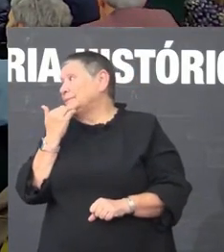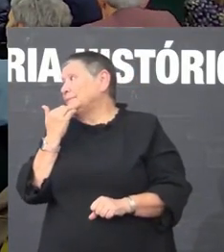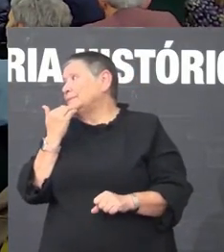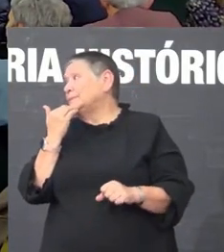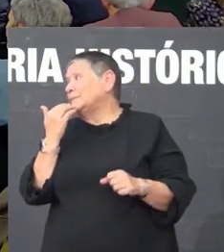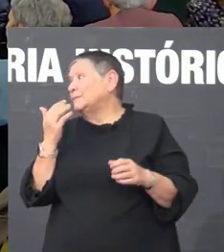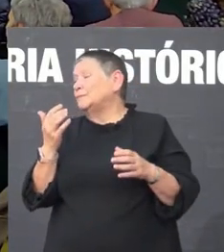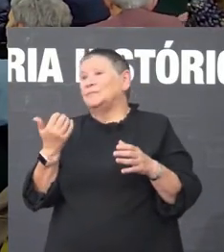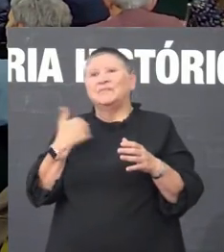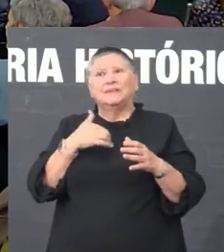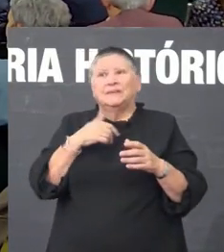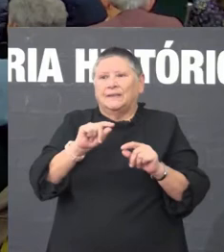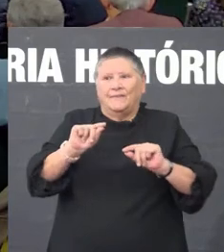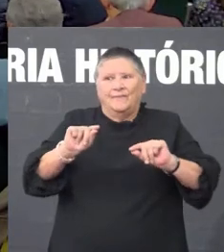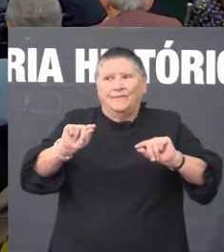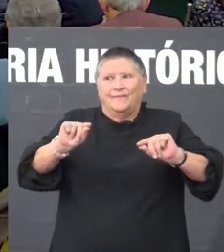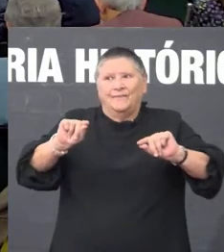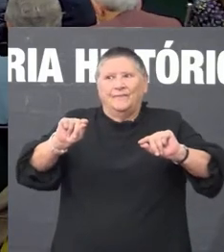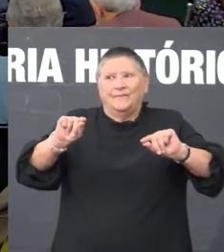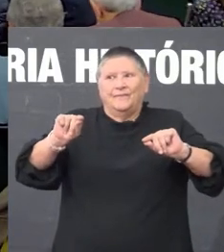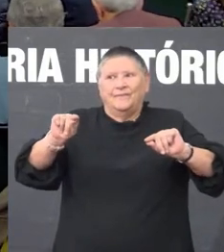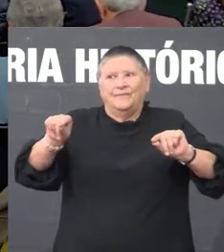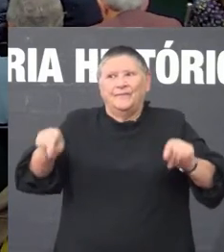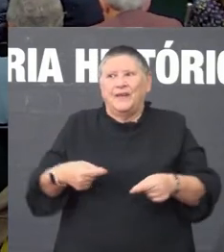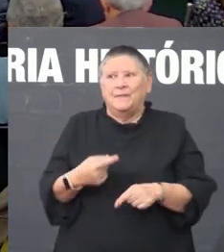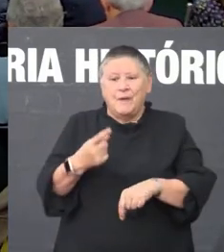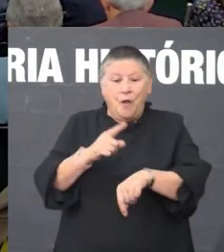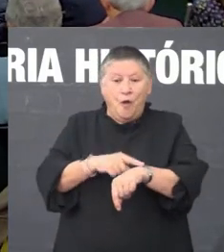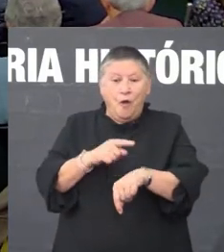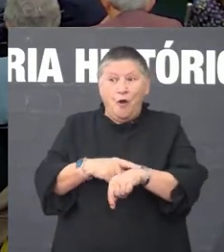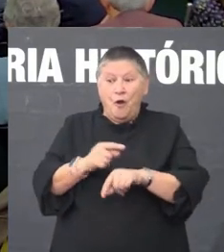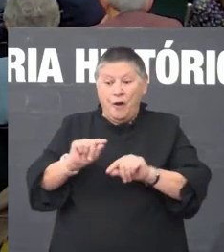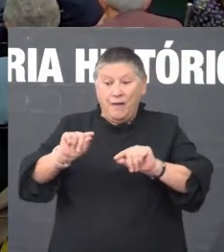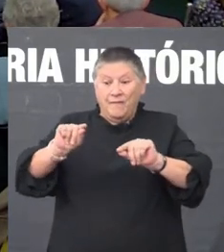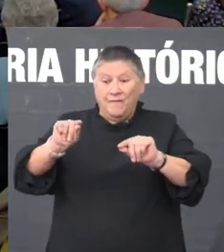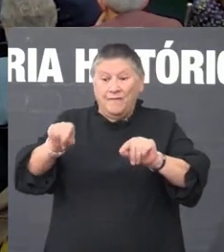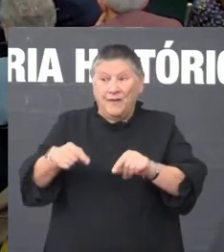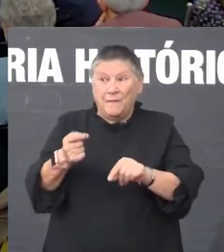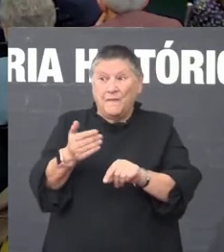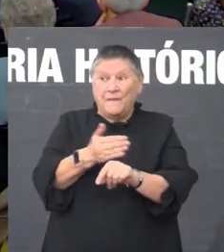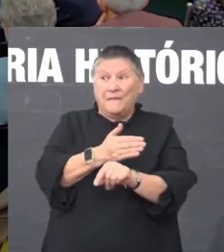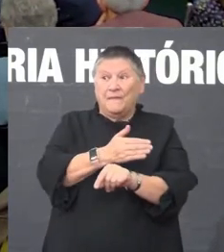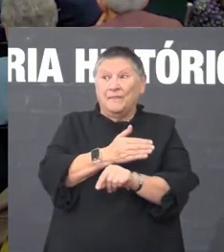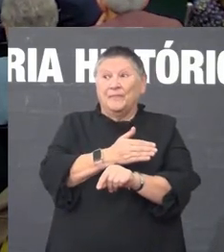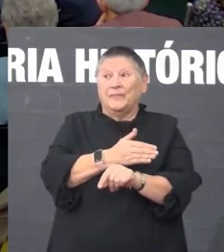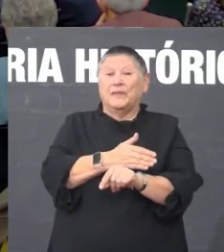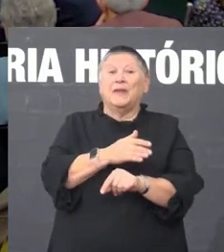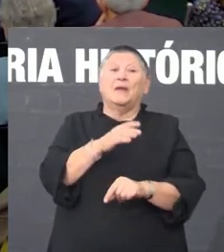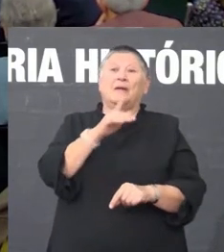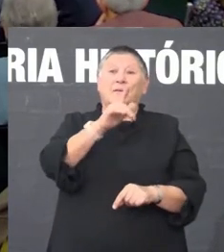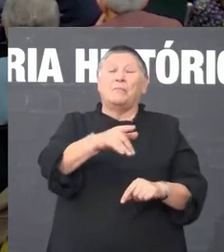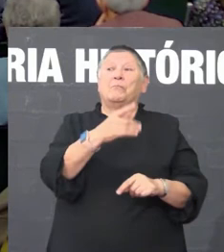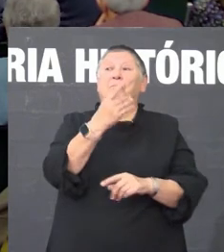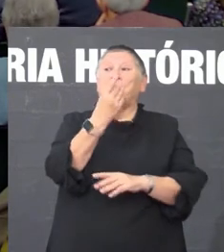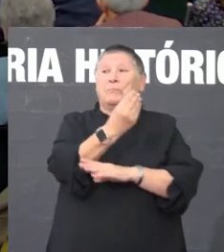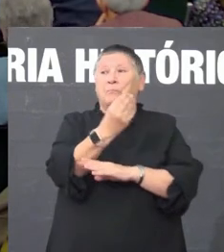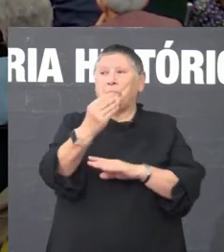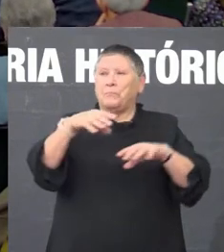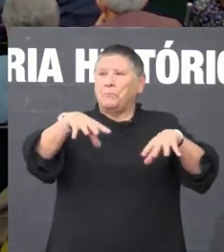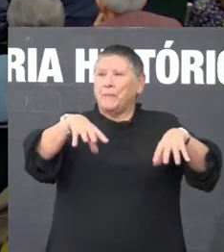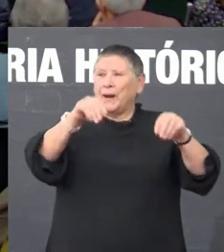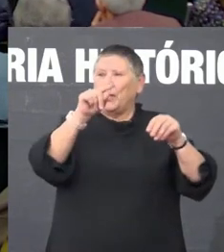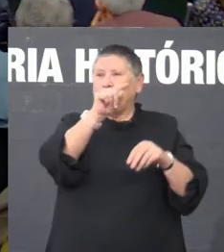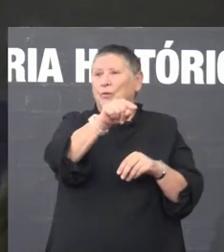Lo teníamos ya firmado. De hecho, pocas horas antes de firmarlo, en el Parador de Sigüenza, el Partido Socialista Obrero